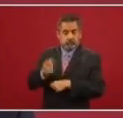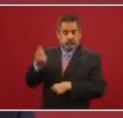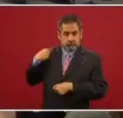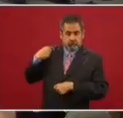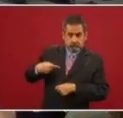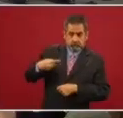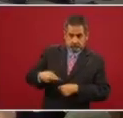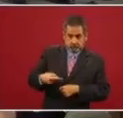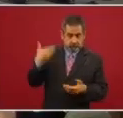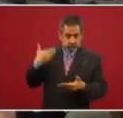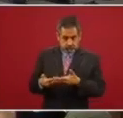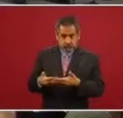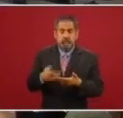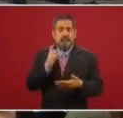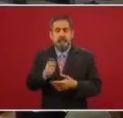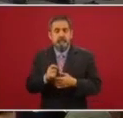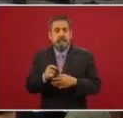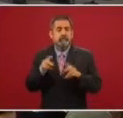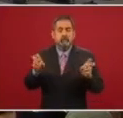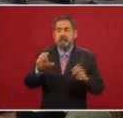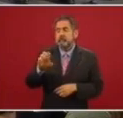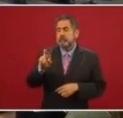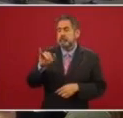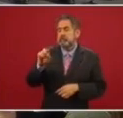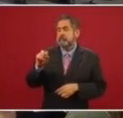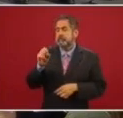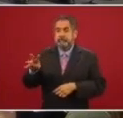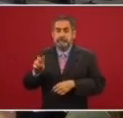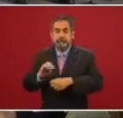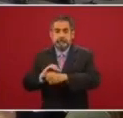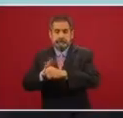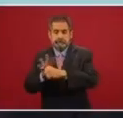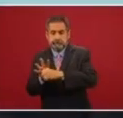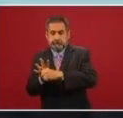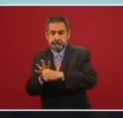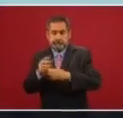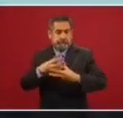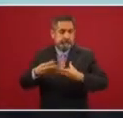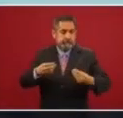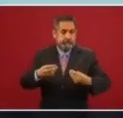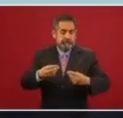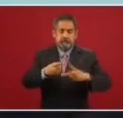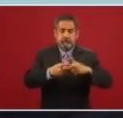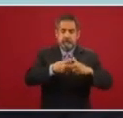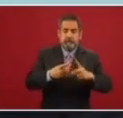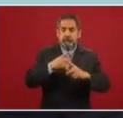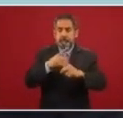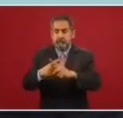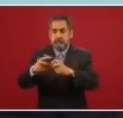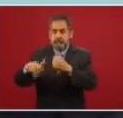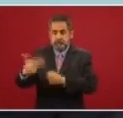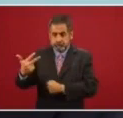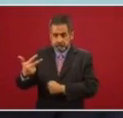confirmados por el coronavirus este nuevo coronavirus se ha multiplicado por 13 el